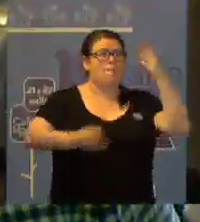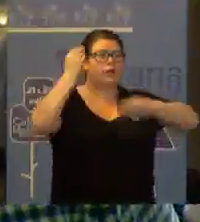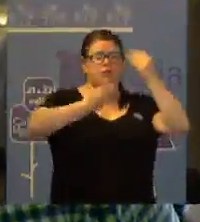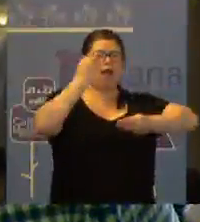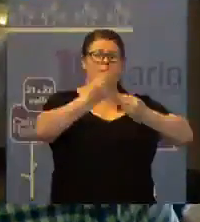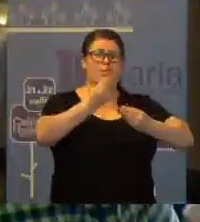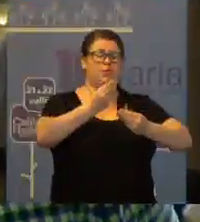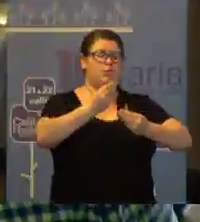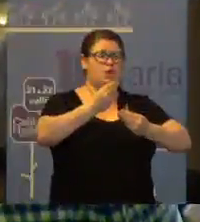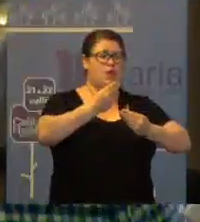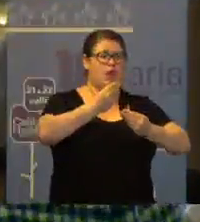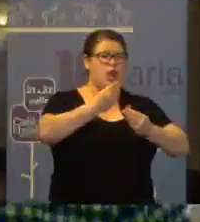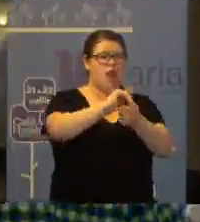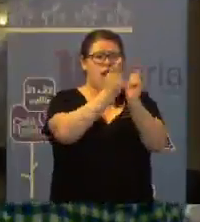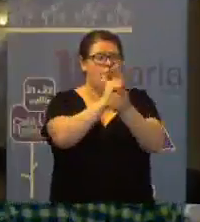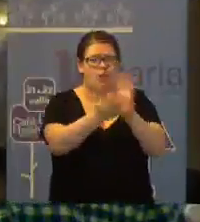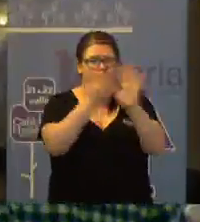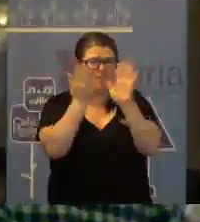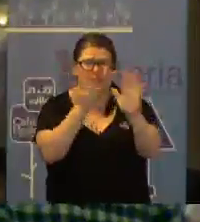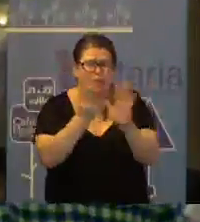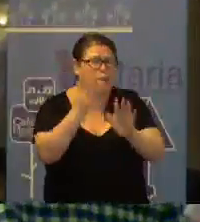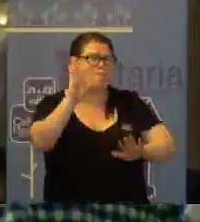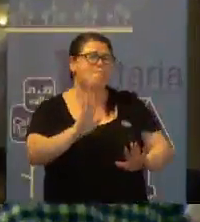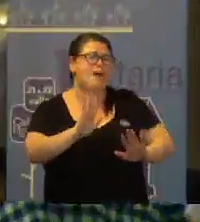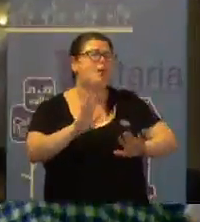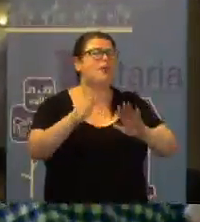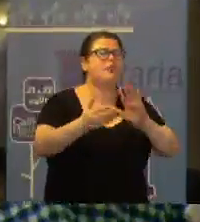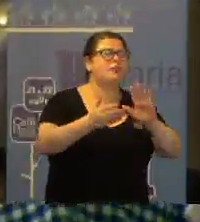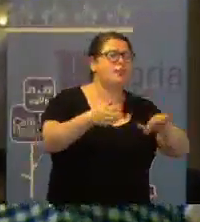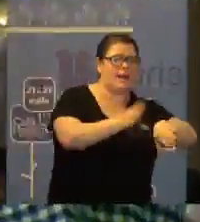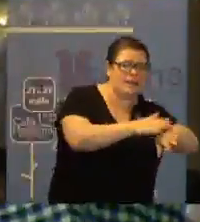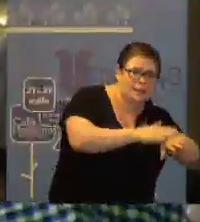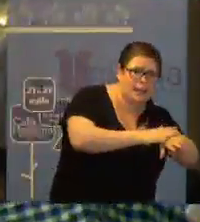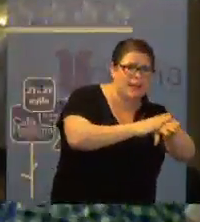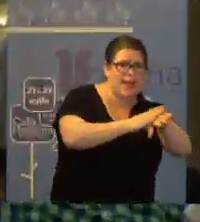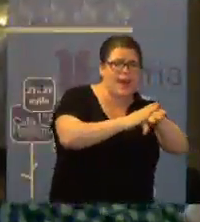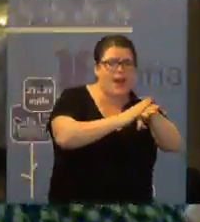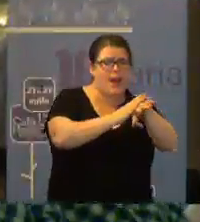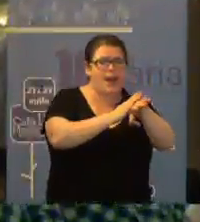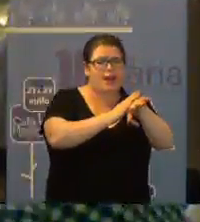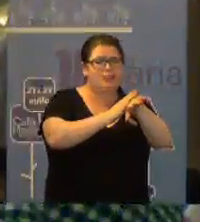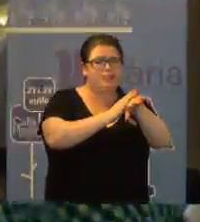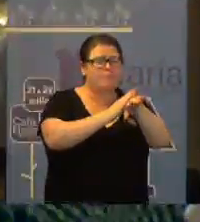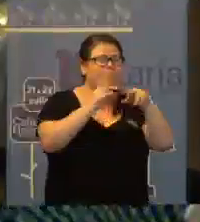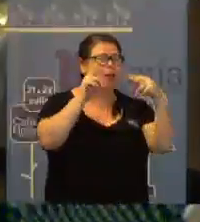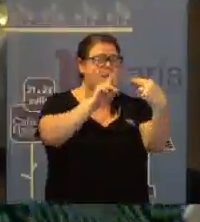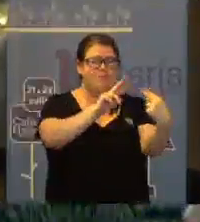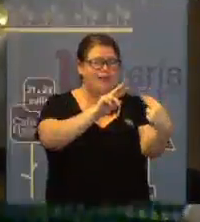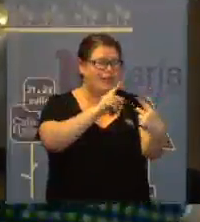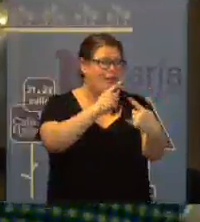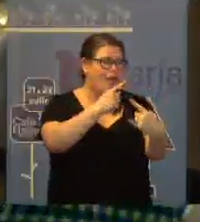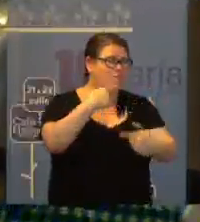cambia todo moi rápido, pero eu creo que desde a esquerda perdemos a perspectiva de dicirlle á